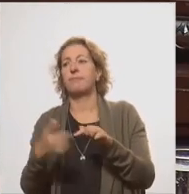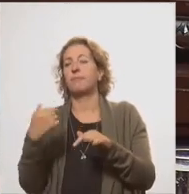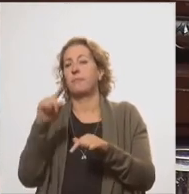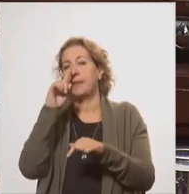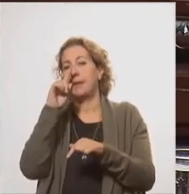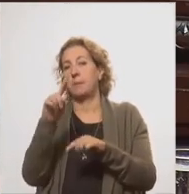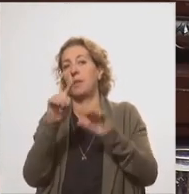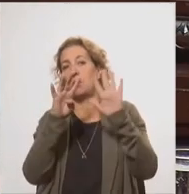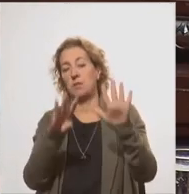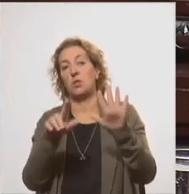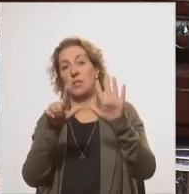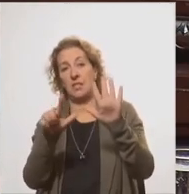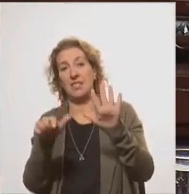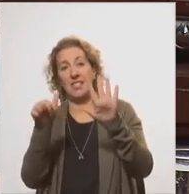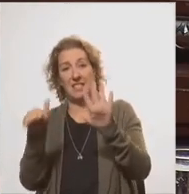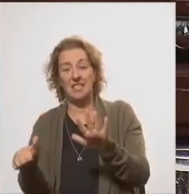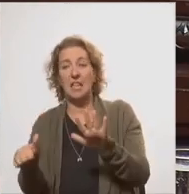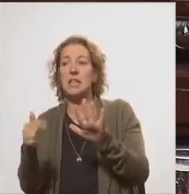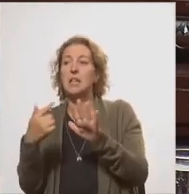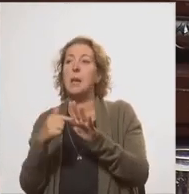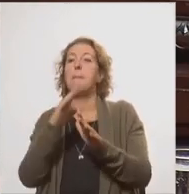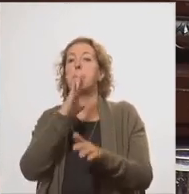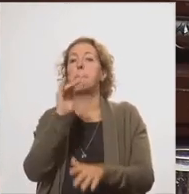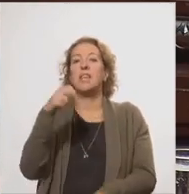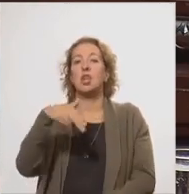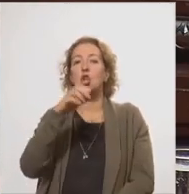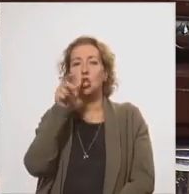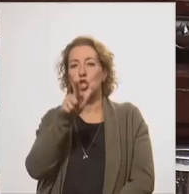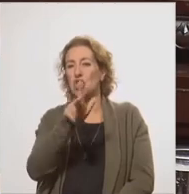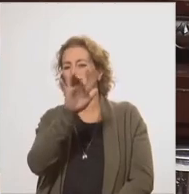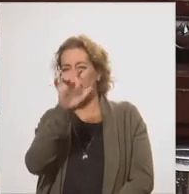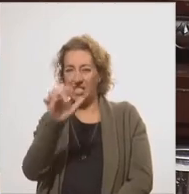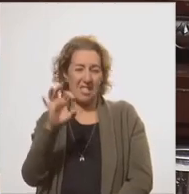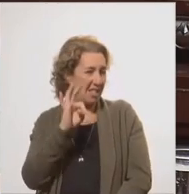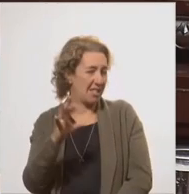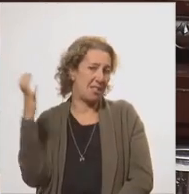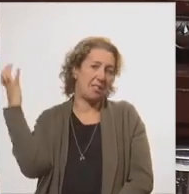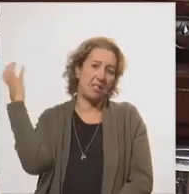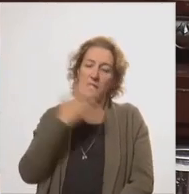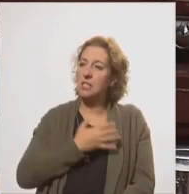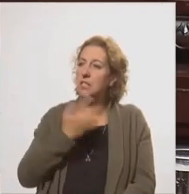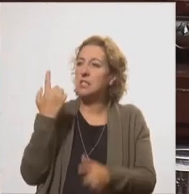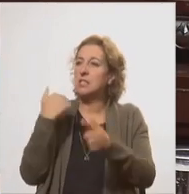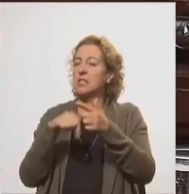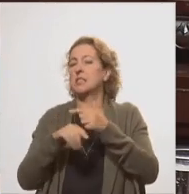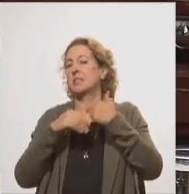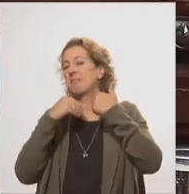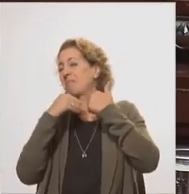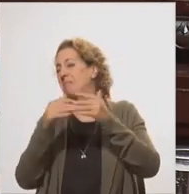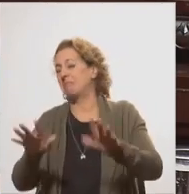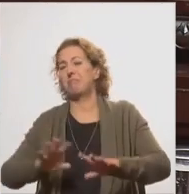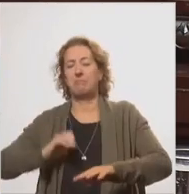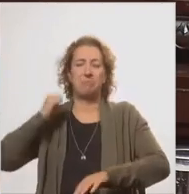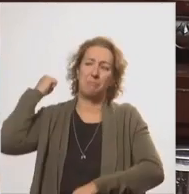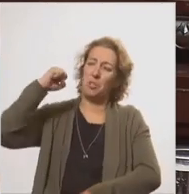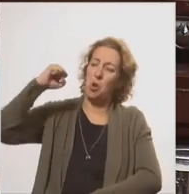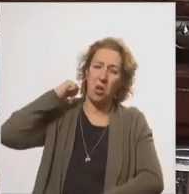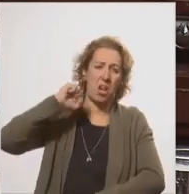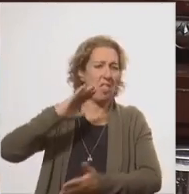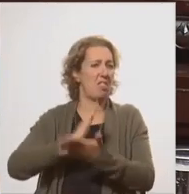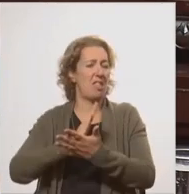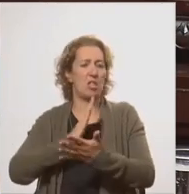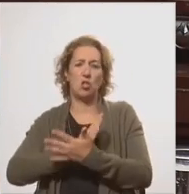del régimen de Pinochet se despliega furibundo y las violaciones a los derechos humanos